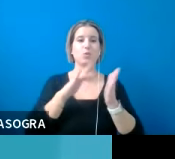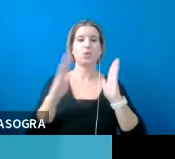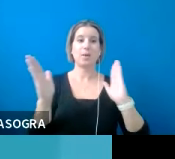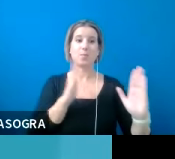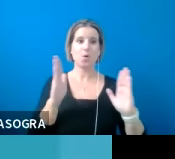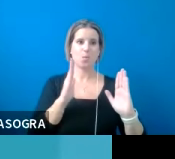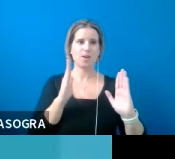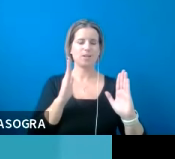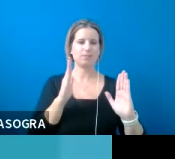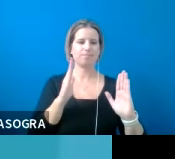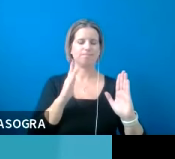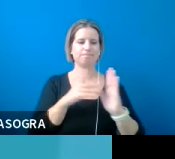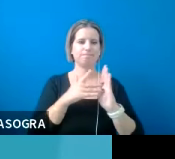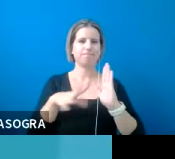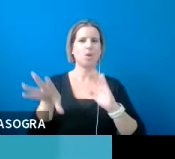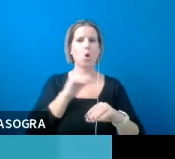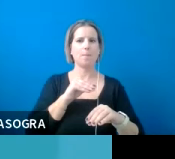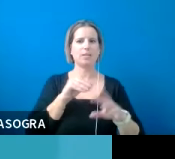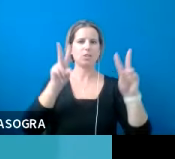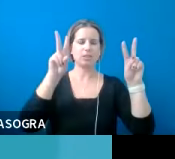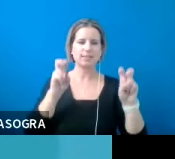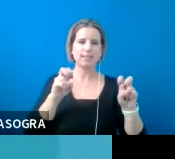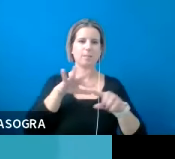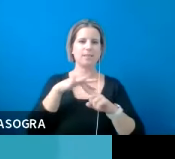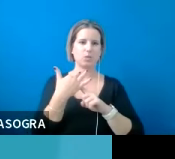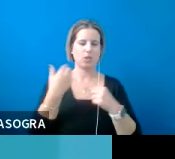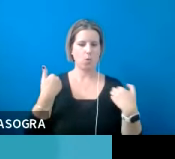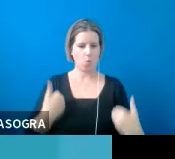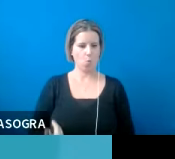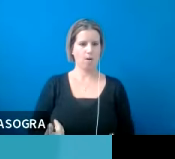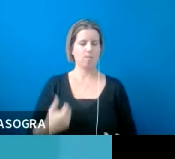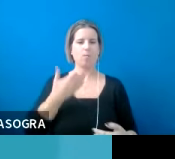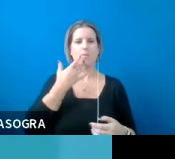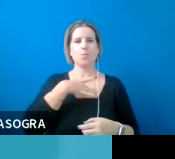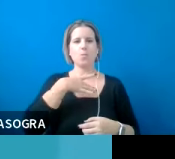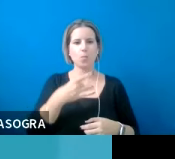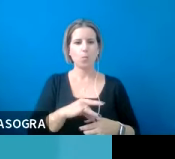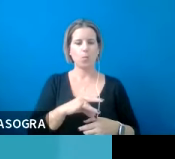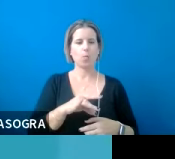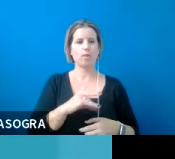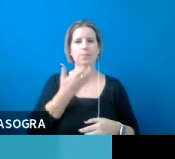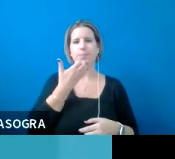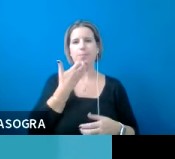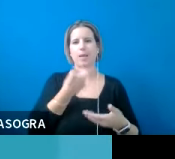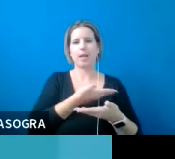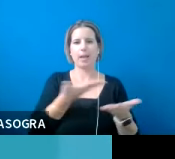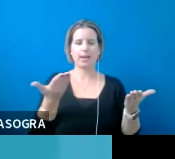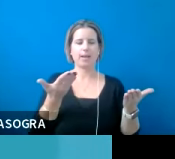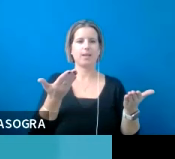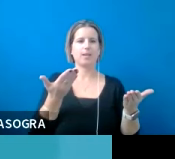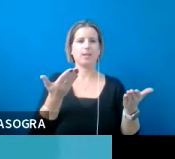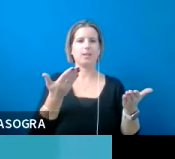impliquen una comprensión expresa de lo que está ocurriendo en nuestros cuerpos como pueden ser por poner algún ejemplo la